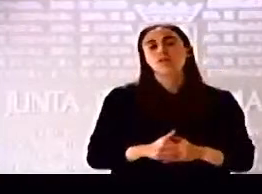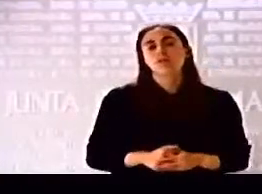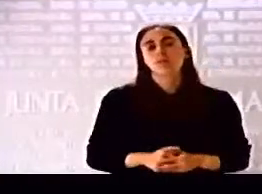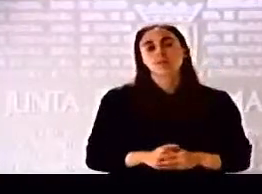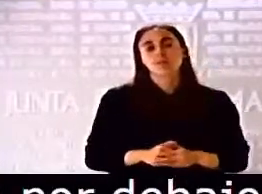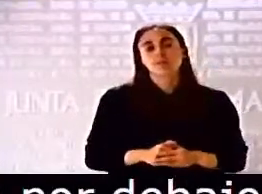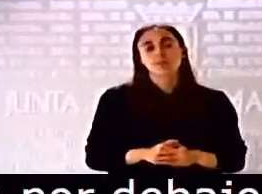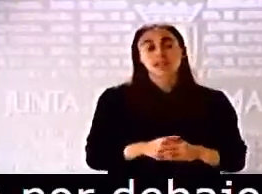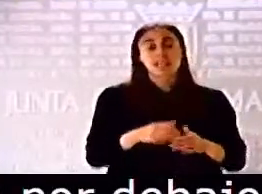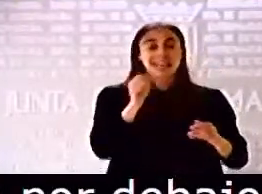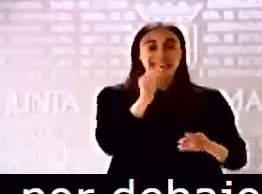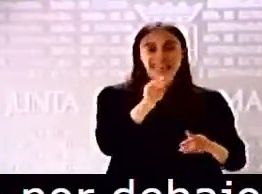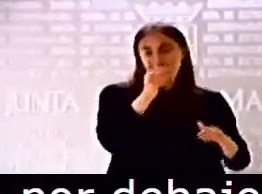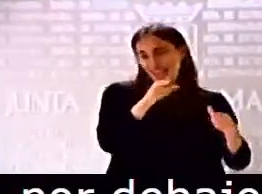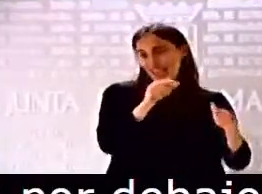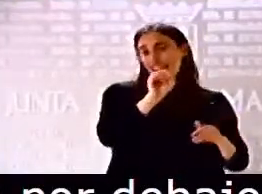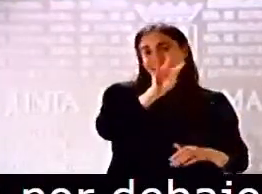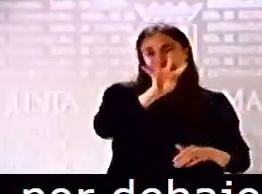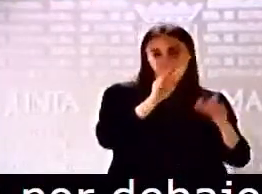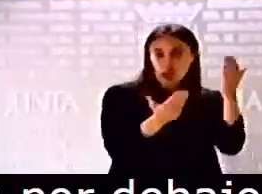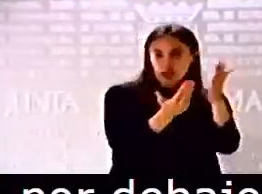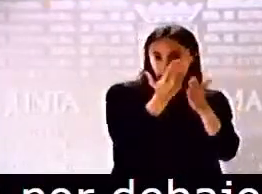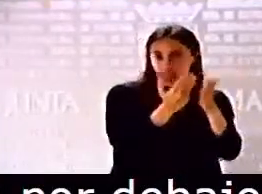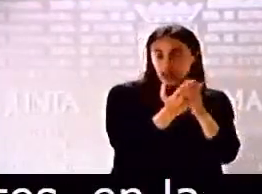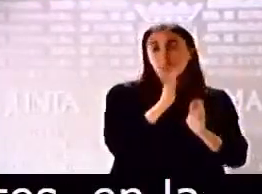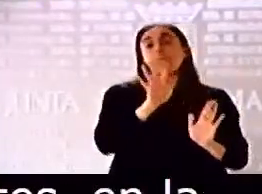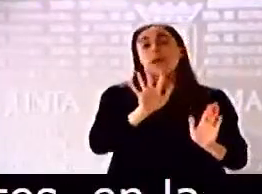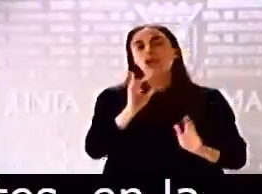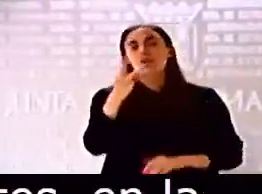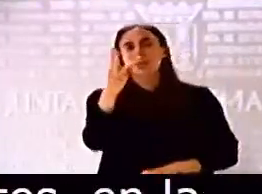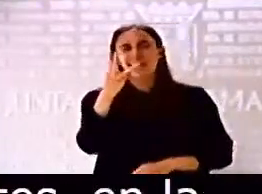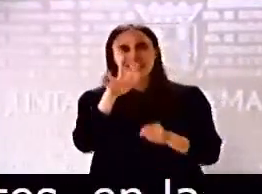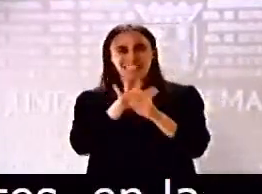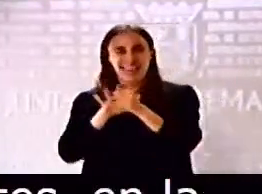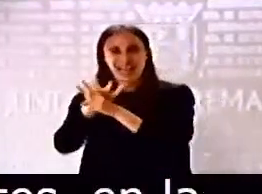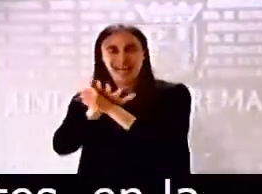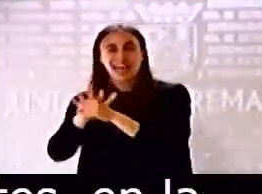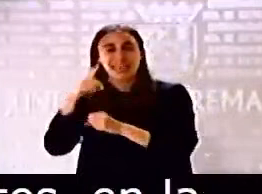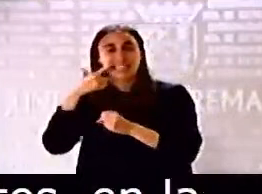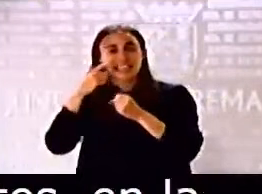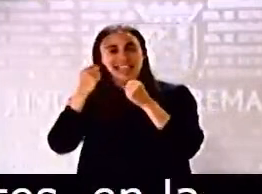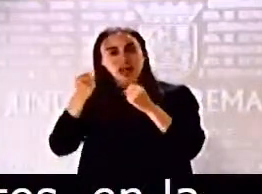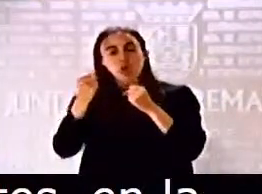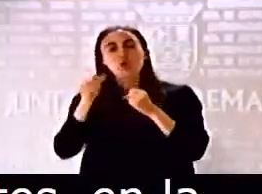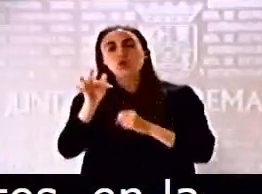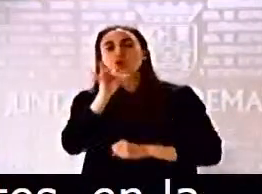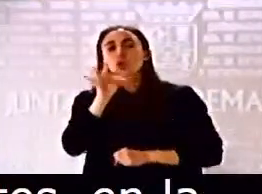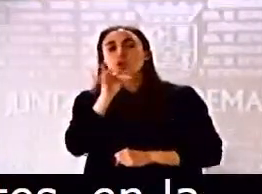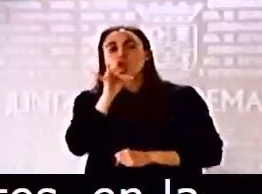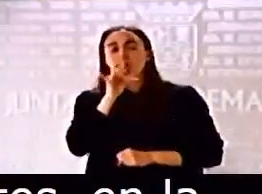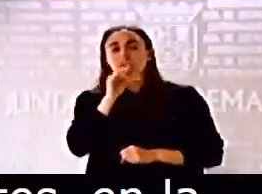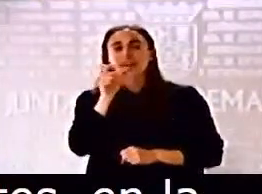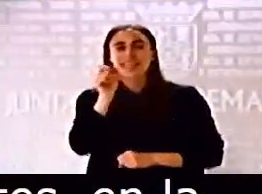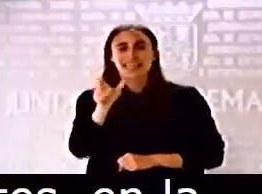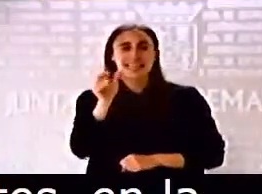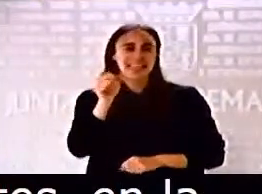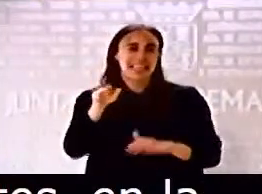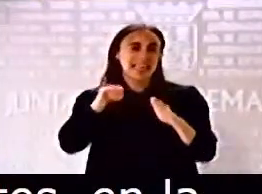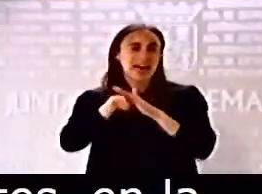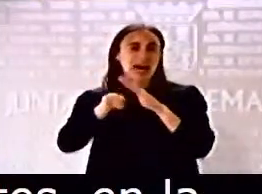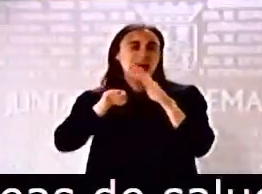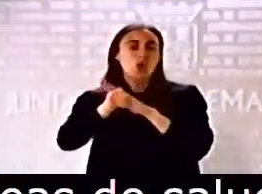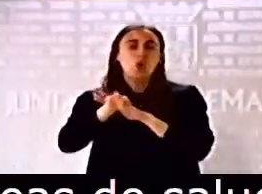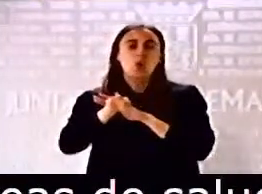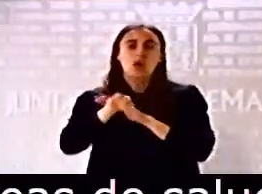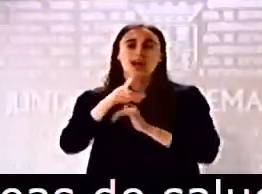en la incidencia a los 14 días, pero tenemos 3 áreas de salud que todavía están por encima de los 150 casos por 100.000